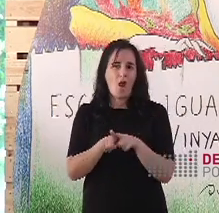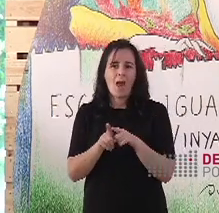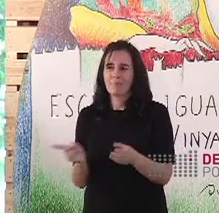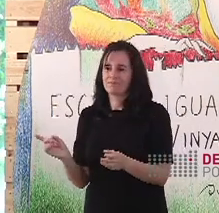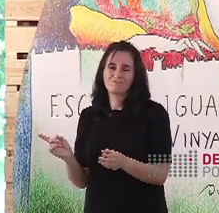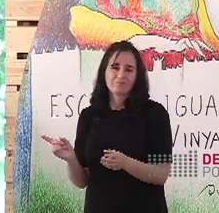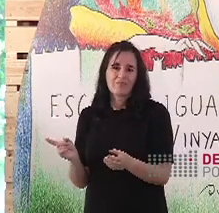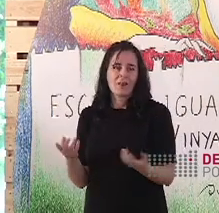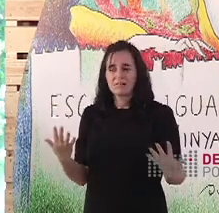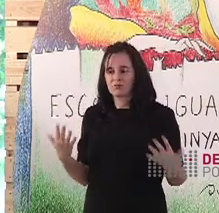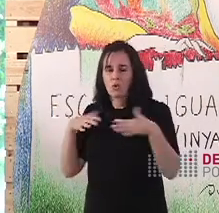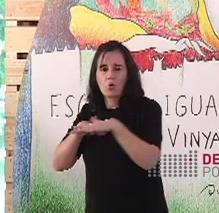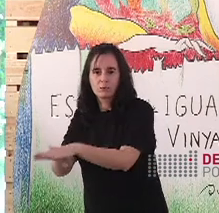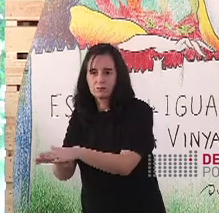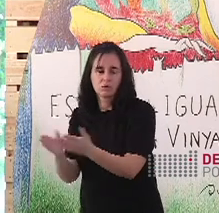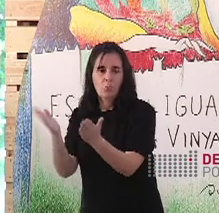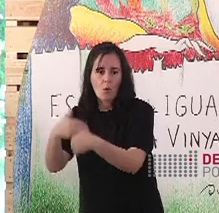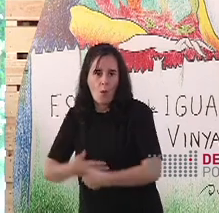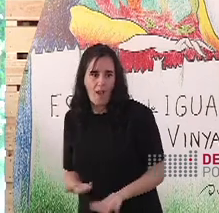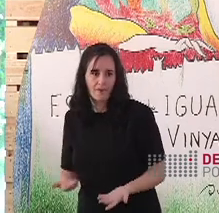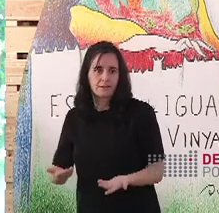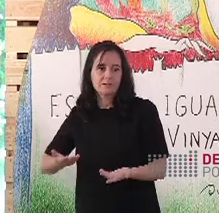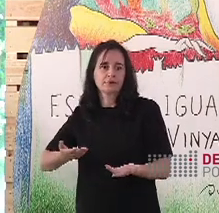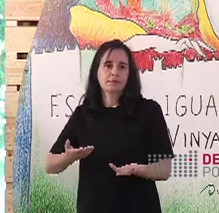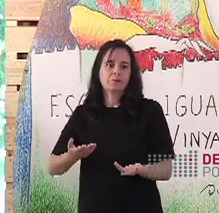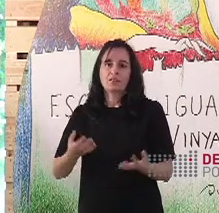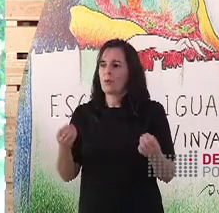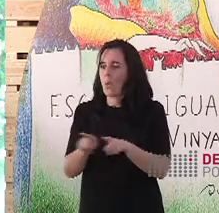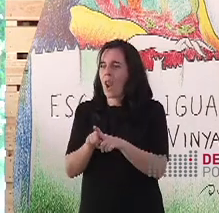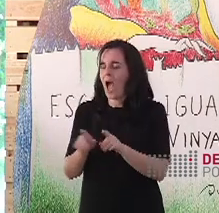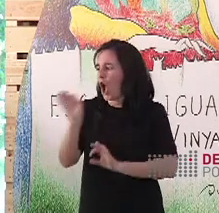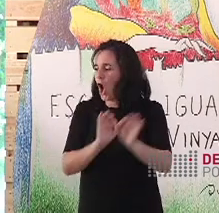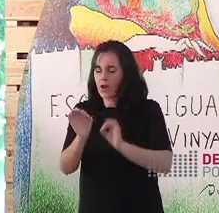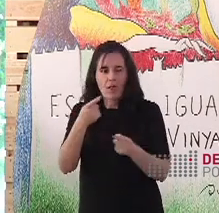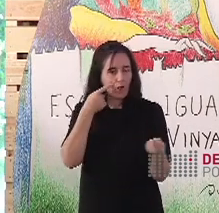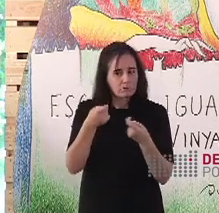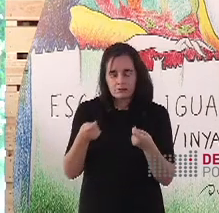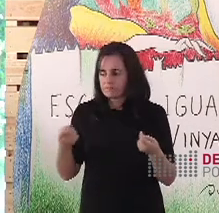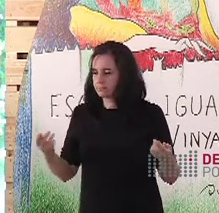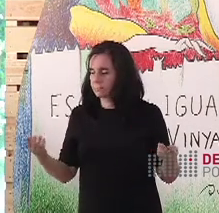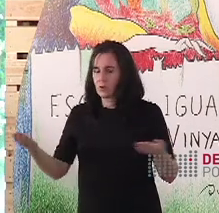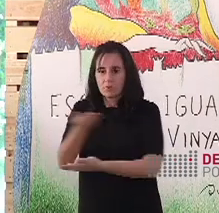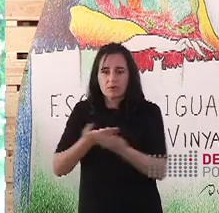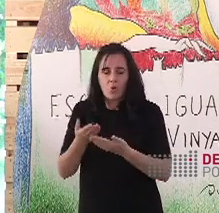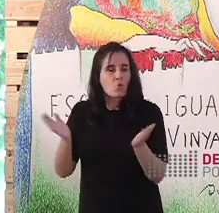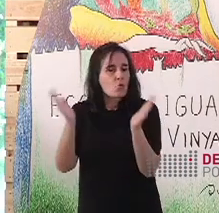moito menos, poñendo de manifesto tamén, que había unha gran descoordinación entre as propias